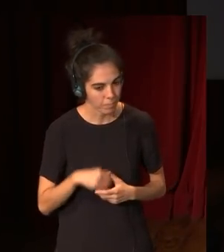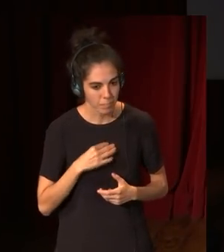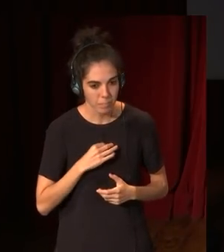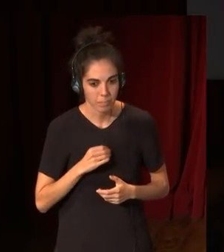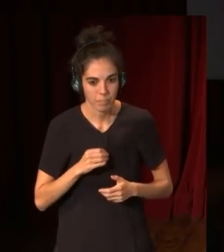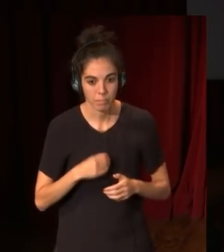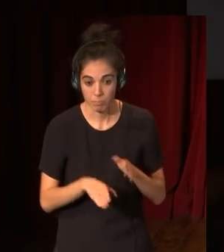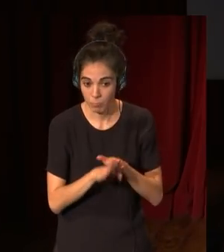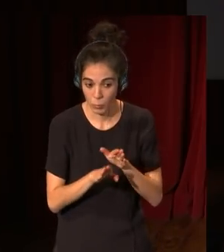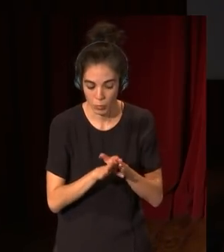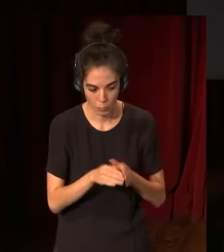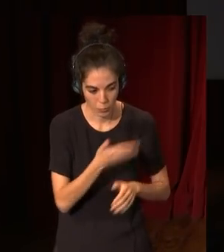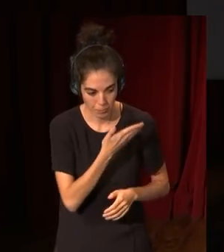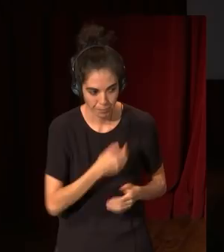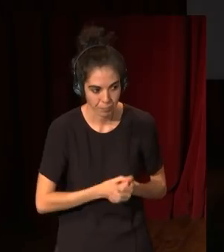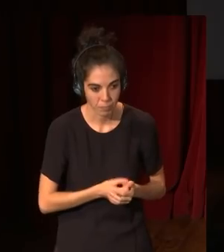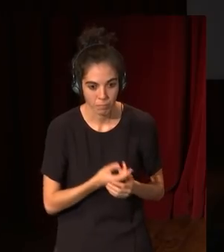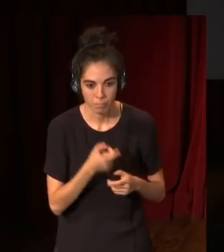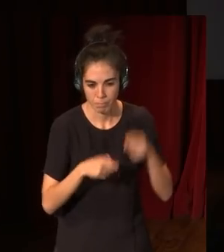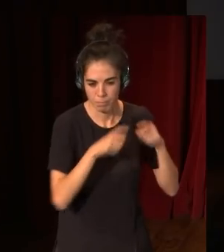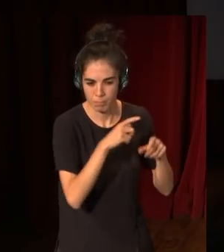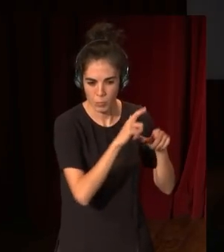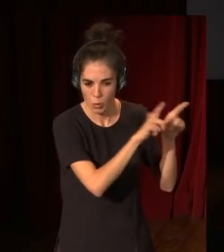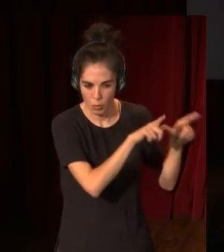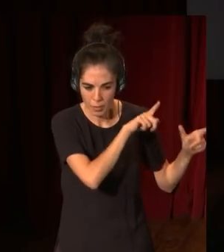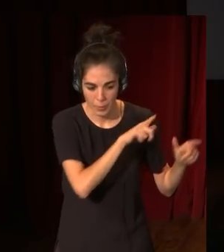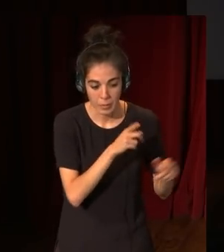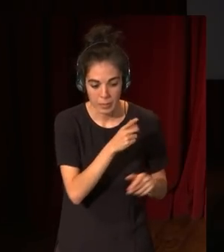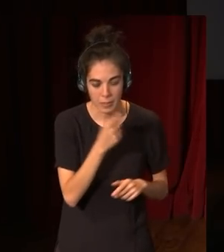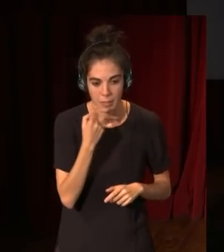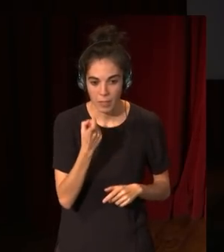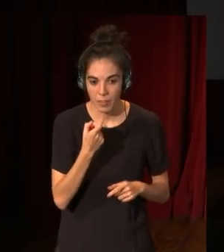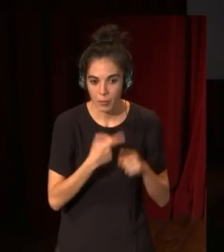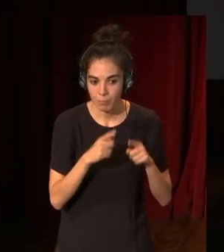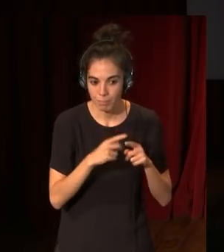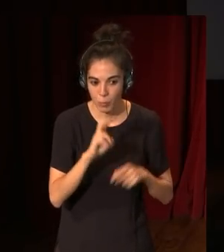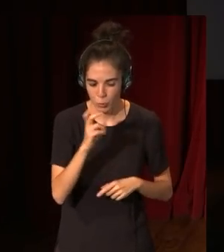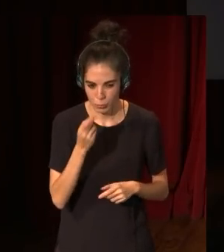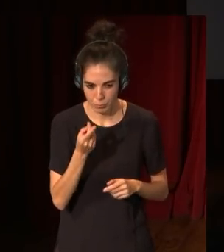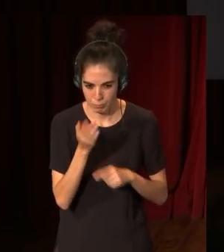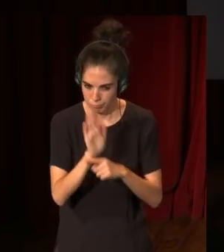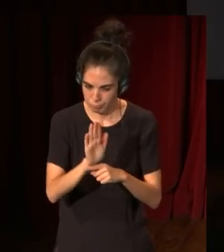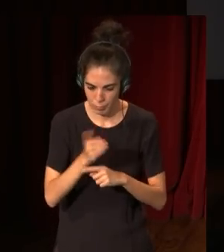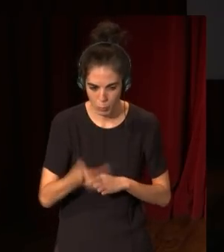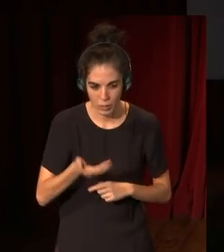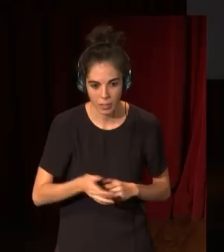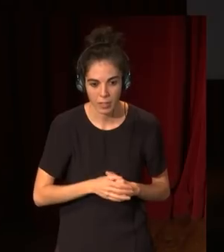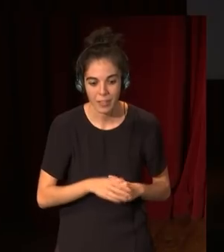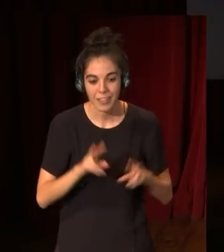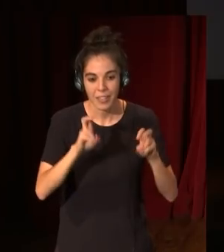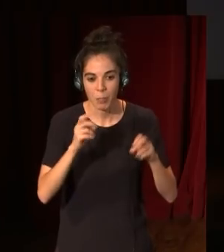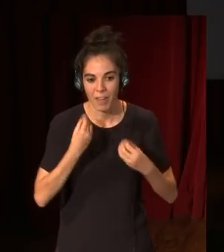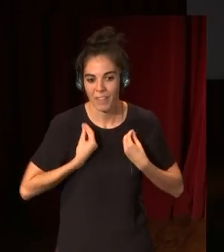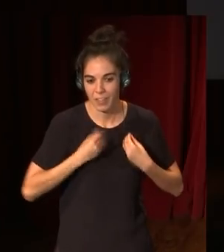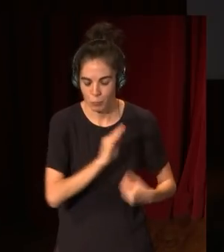para continuar volvemos a esta obra y volvemos para señalar otro elemento en este caso de carácter biográfico muy